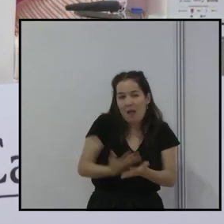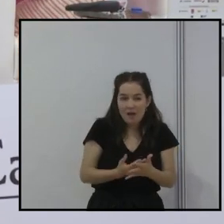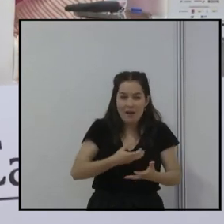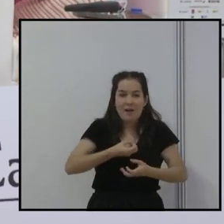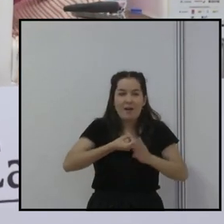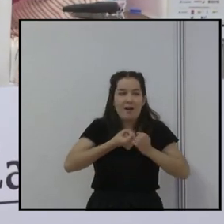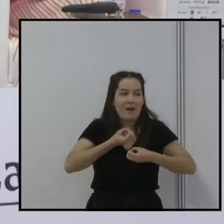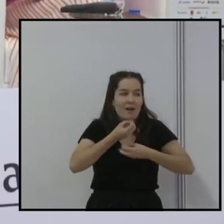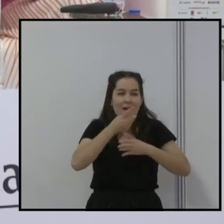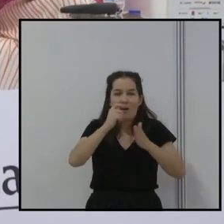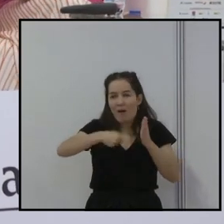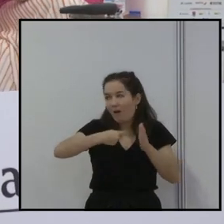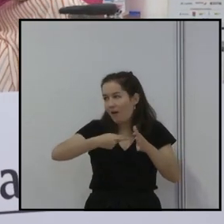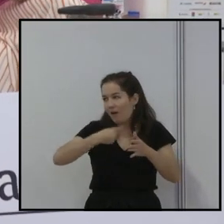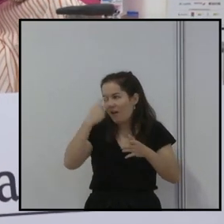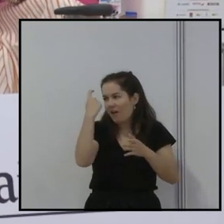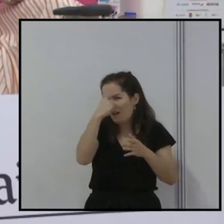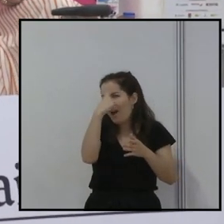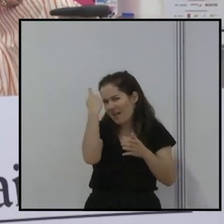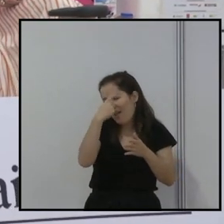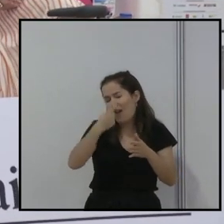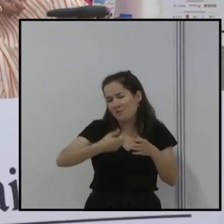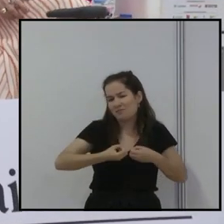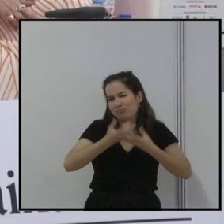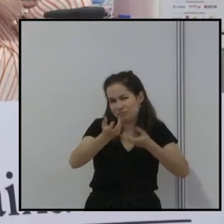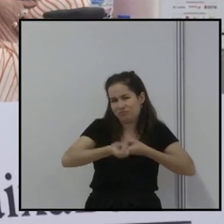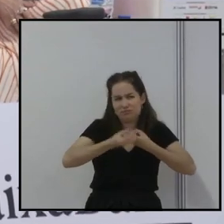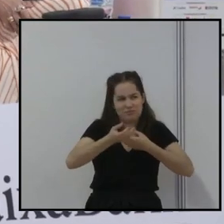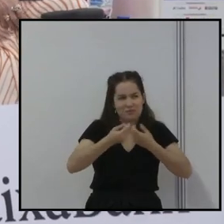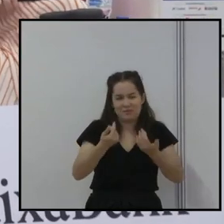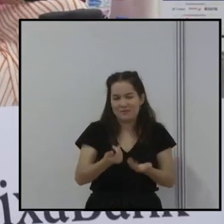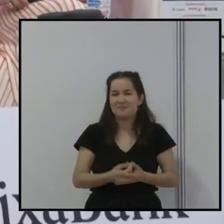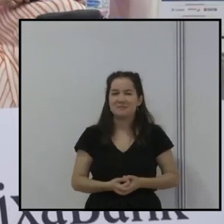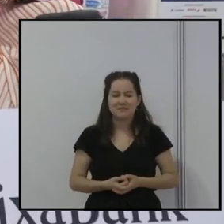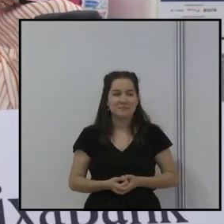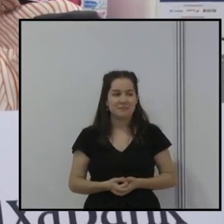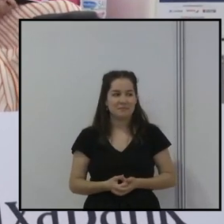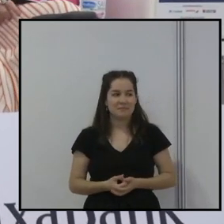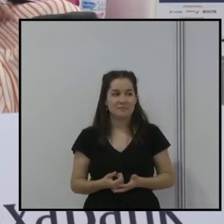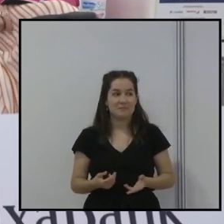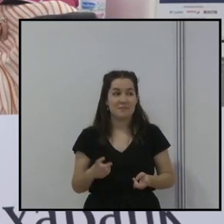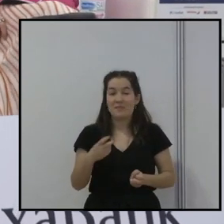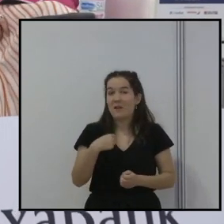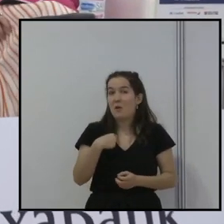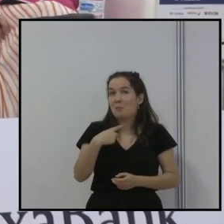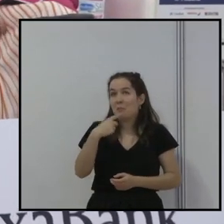rayada completamente. La contraportada, por favor, no os perdáis. Sí. O sea, que no se me